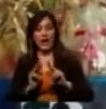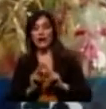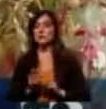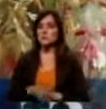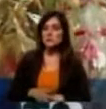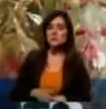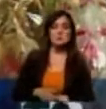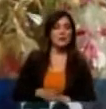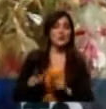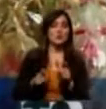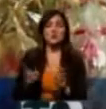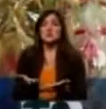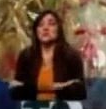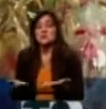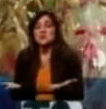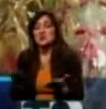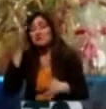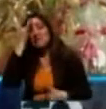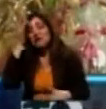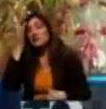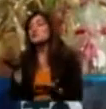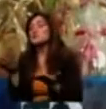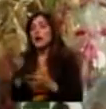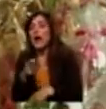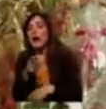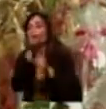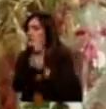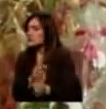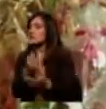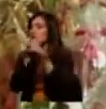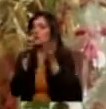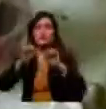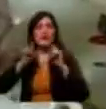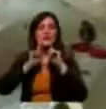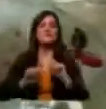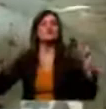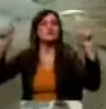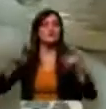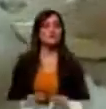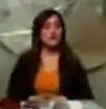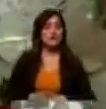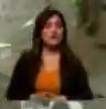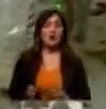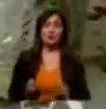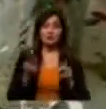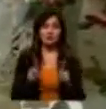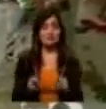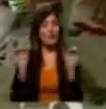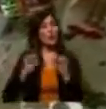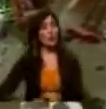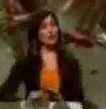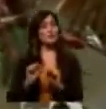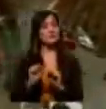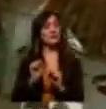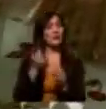mucha gente no sabe a dónde llegar con sus enfermos, entonces queremos darnos a conocer. Esta es una excelente oportunidad para